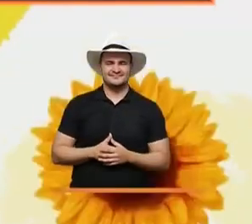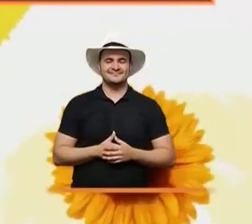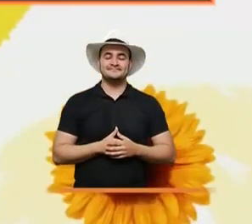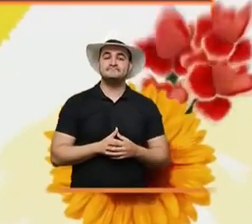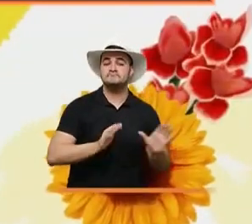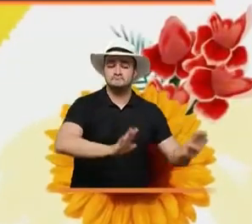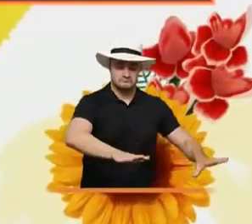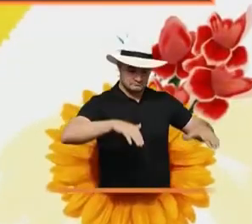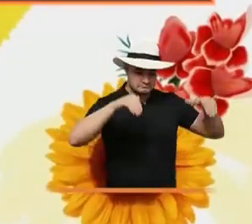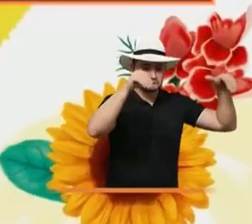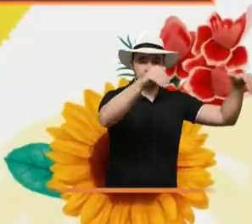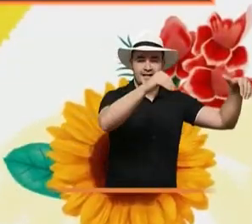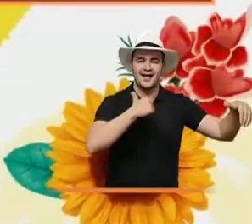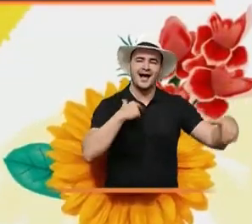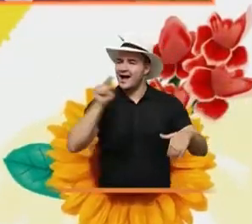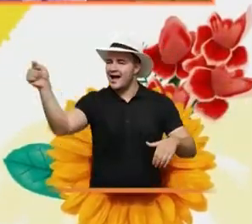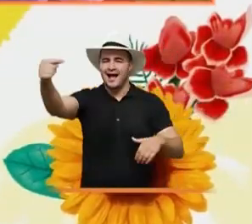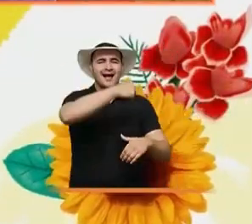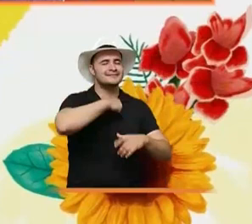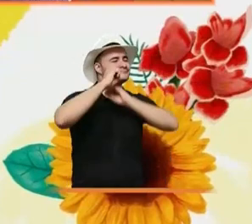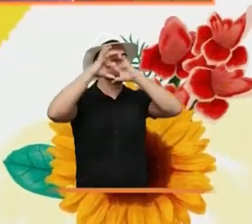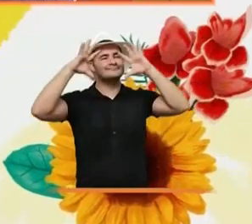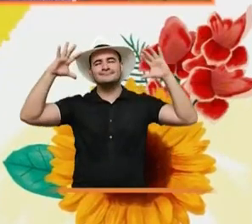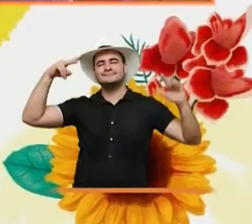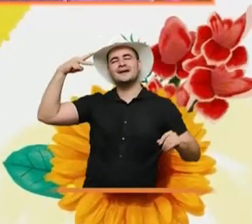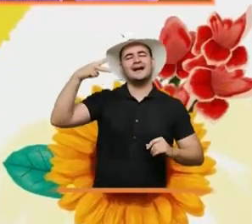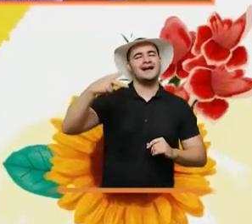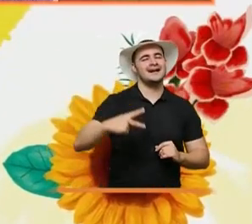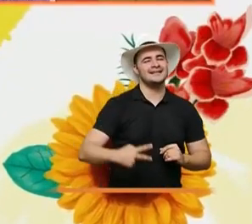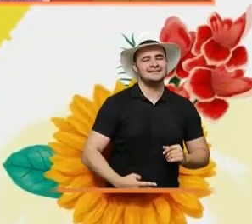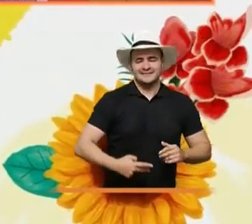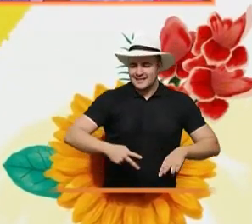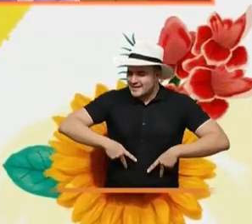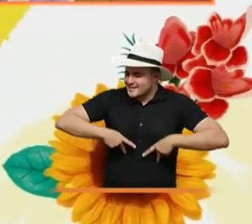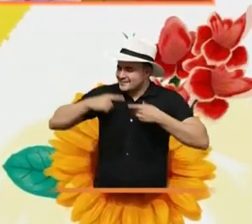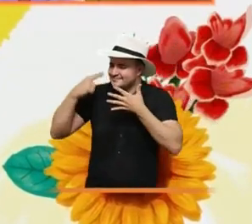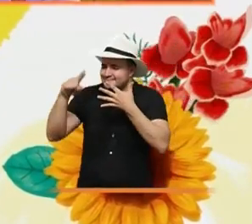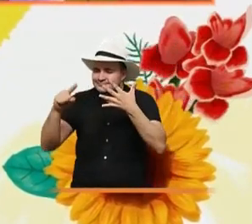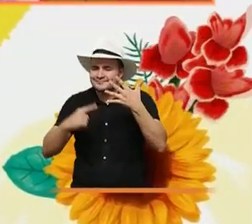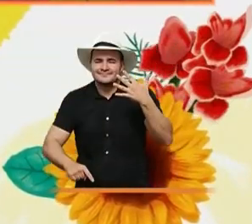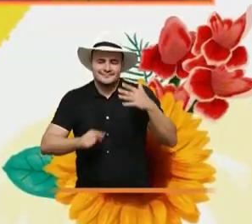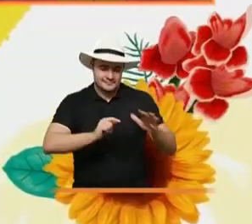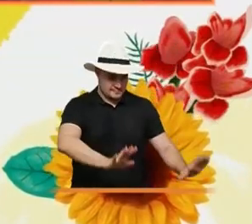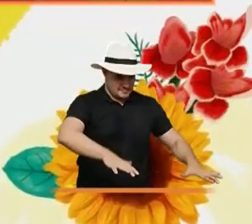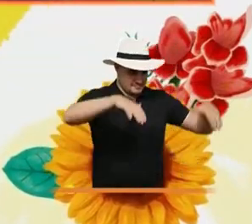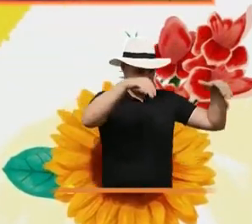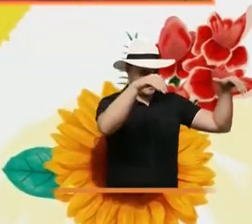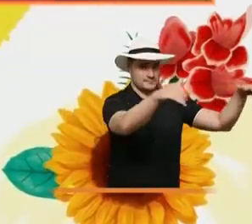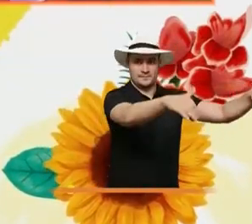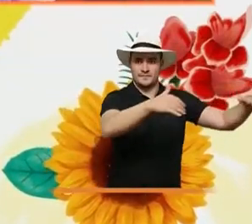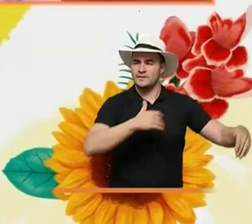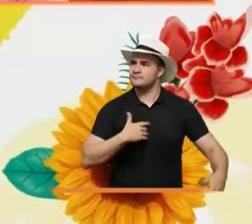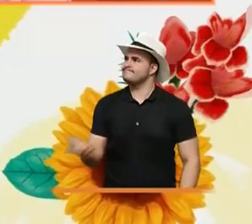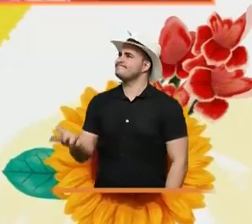él va a bulgaria recuerdos y de todo lo vivido que se niegue a